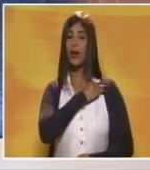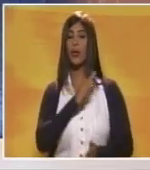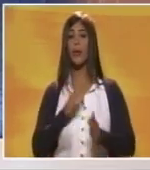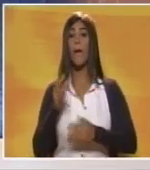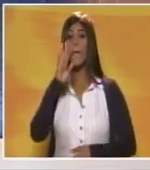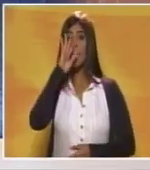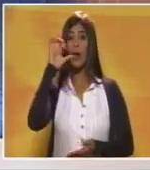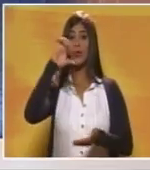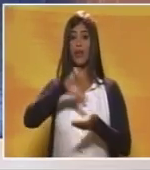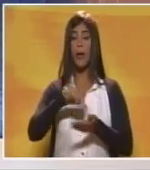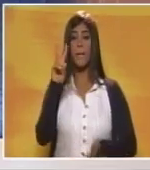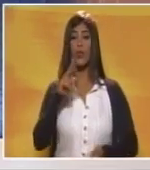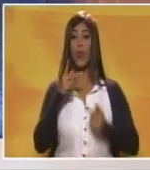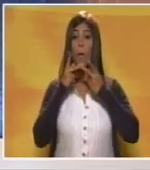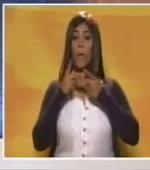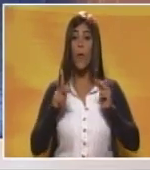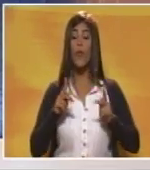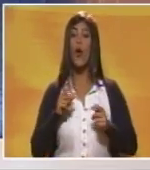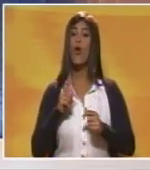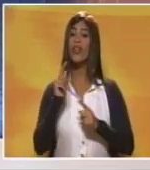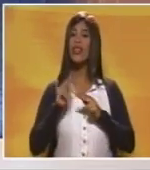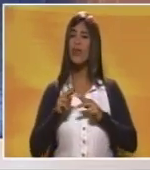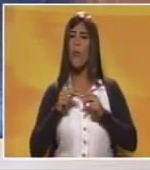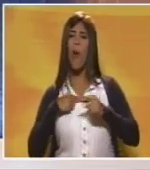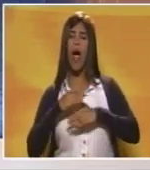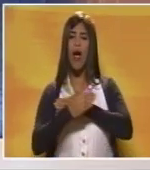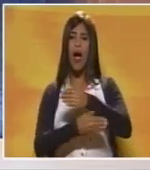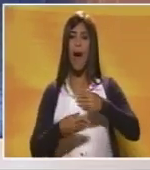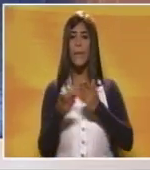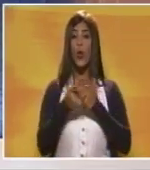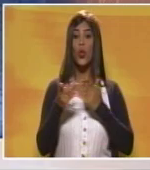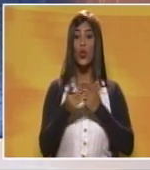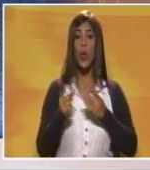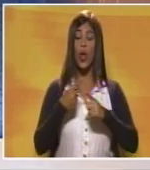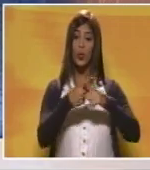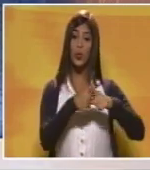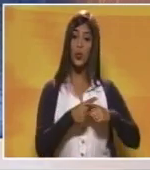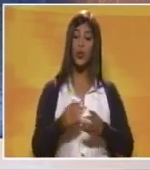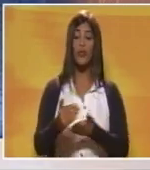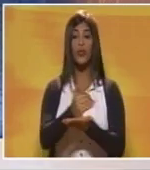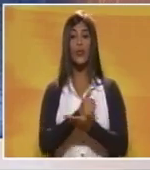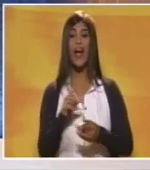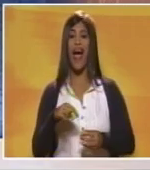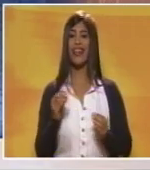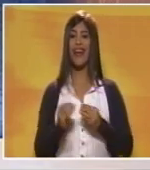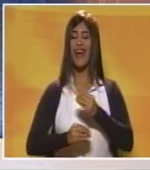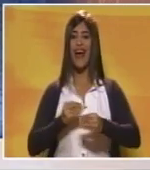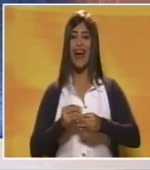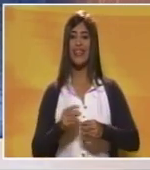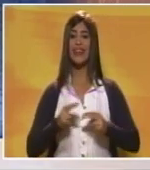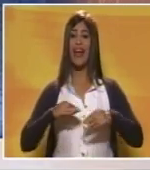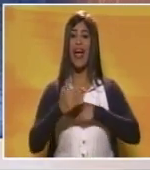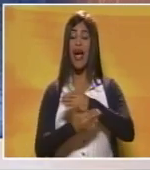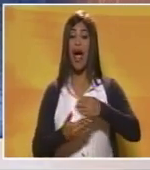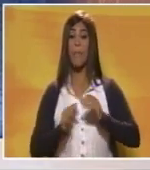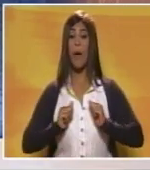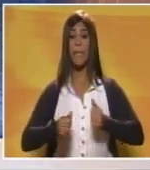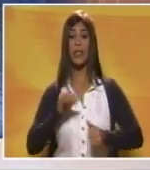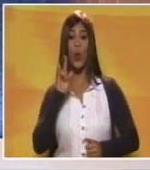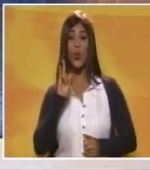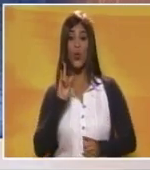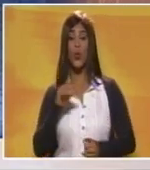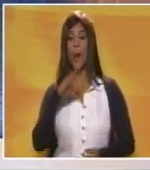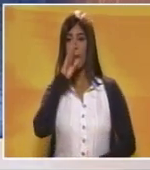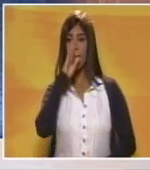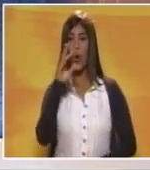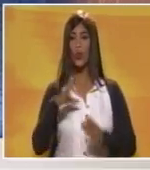Banco Central de Venezuela publicó el tipo de cambio promedio de divisas resultante de las operaciones convenidas en las mesas de cambio que iniciaron este lunes en la banca